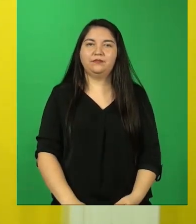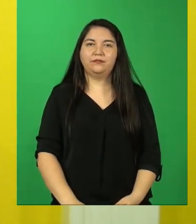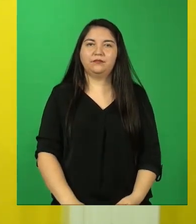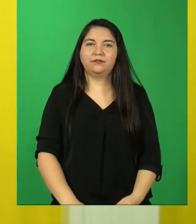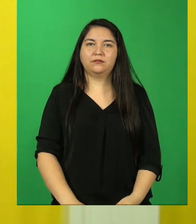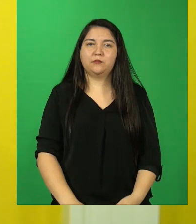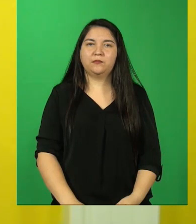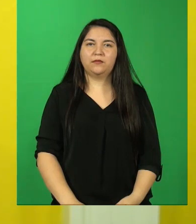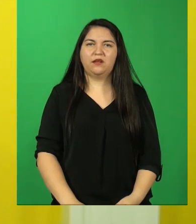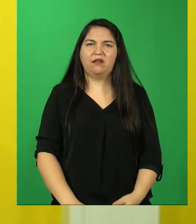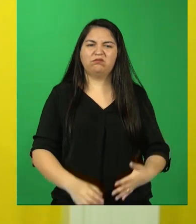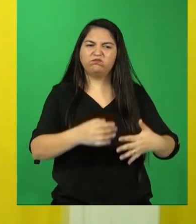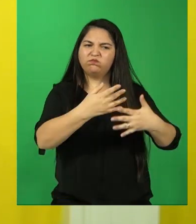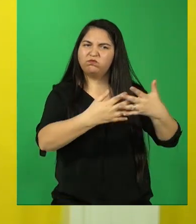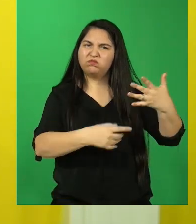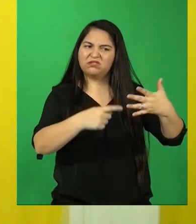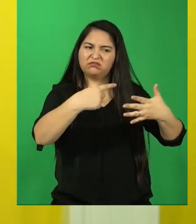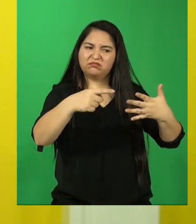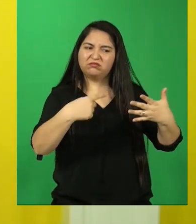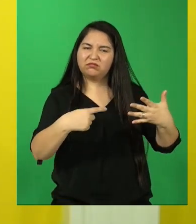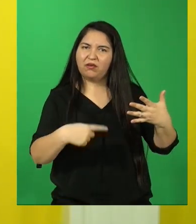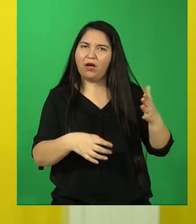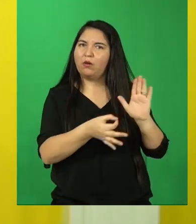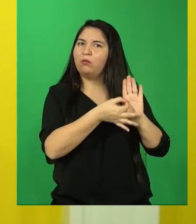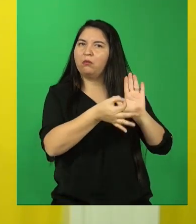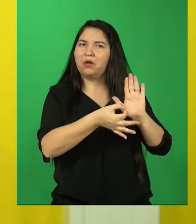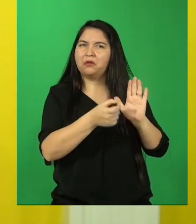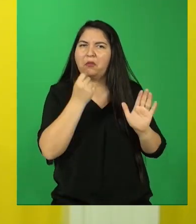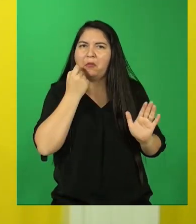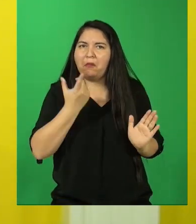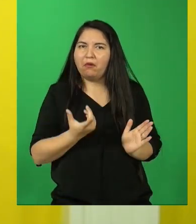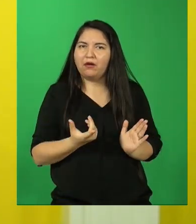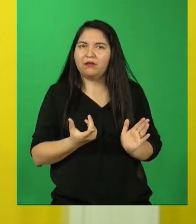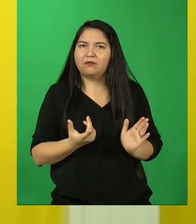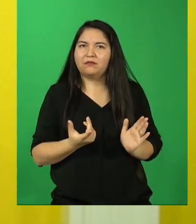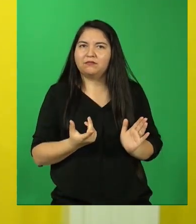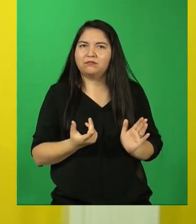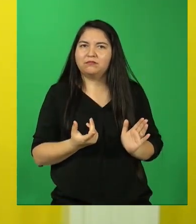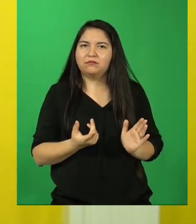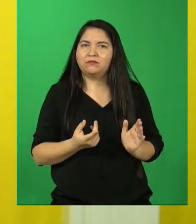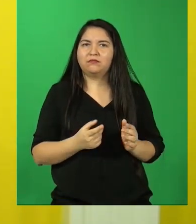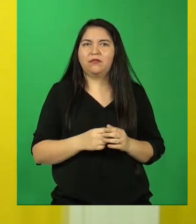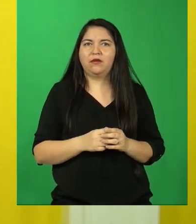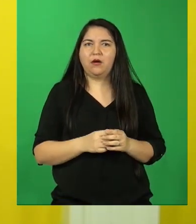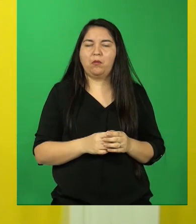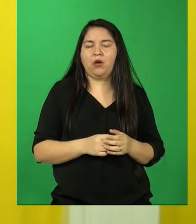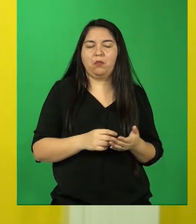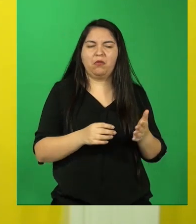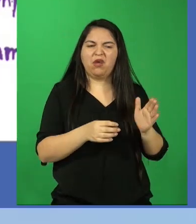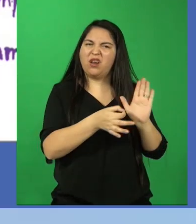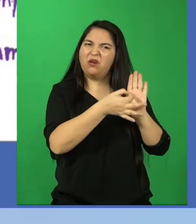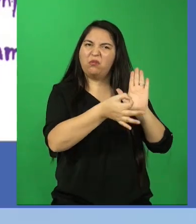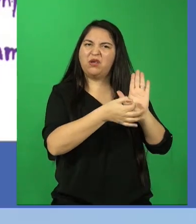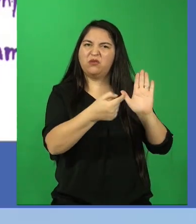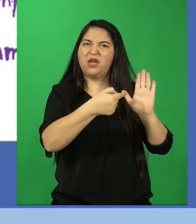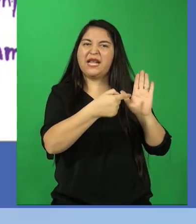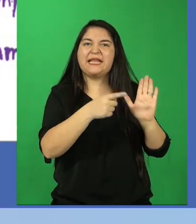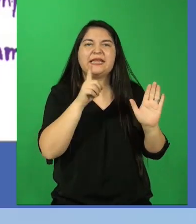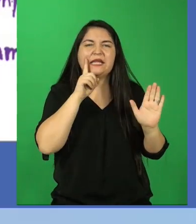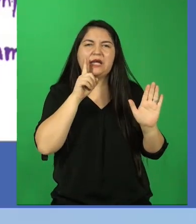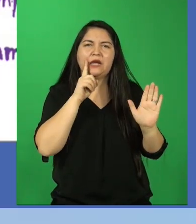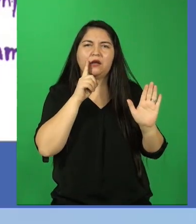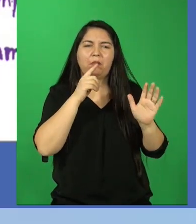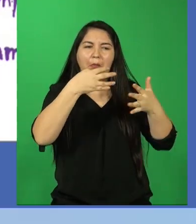¿Cuáles son los elementos de un cuento? ¿Qué tiene que tener un cuento? Cuando yo